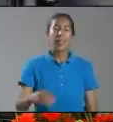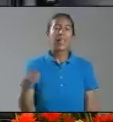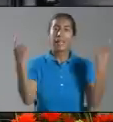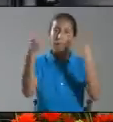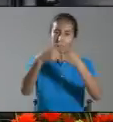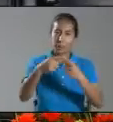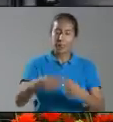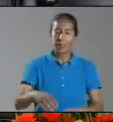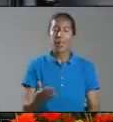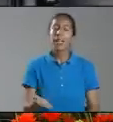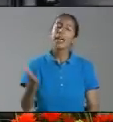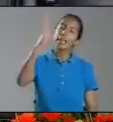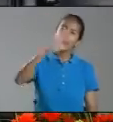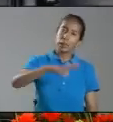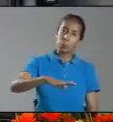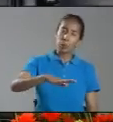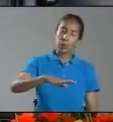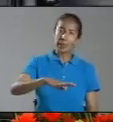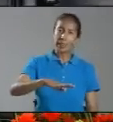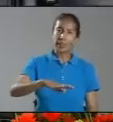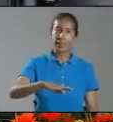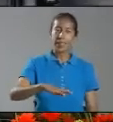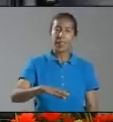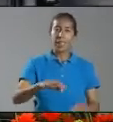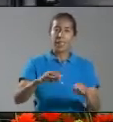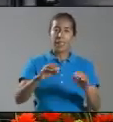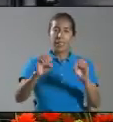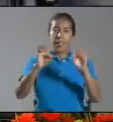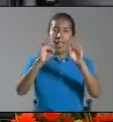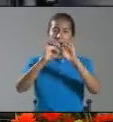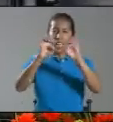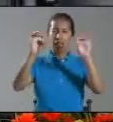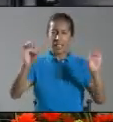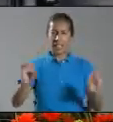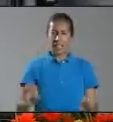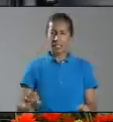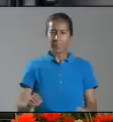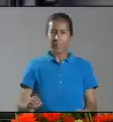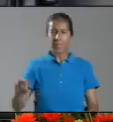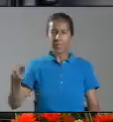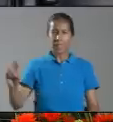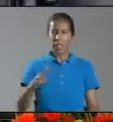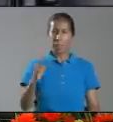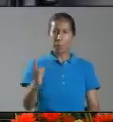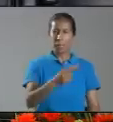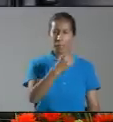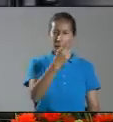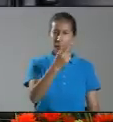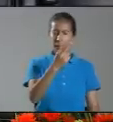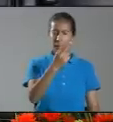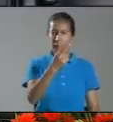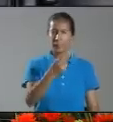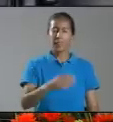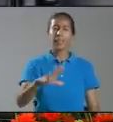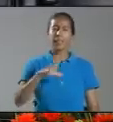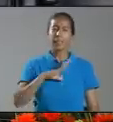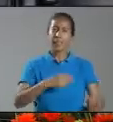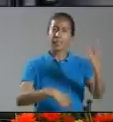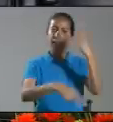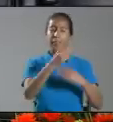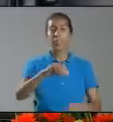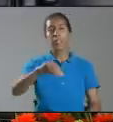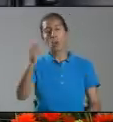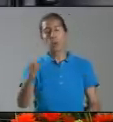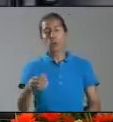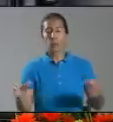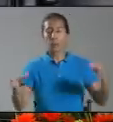ir la destrucción y la restauración, que es Esdras y Nehemías. Y después de Esdras y Nehemías tiene que venir otro casamiento, que es